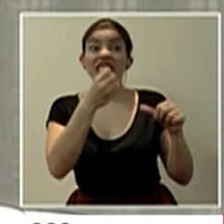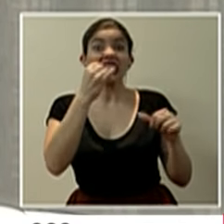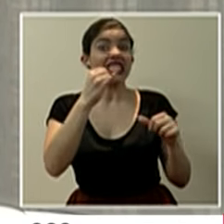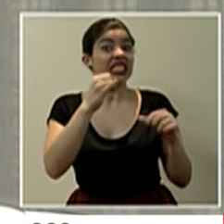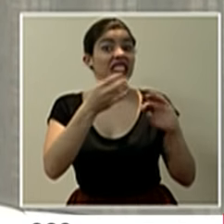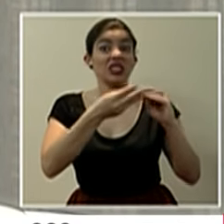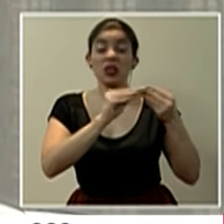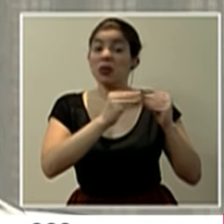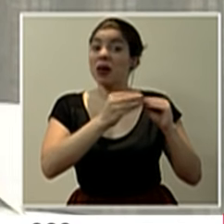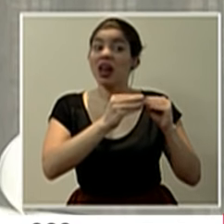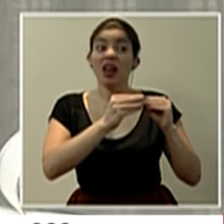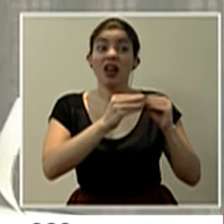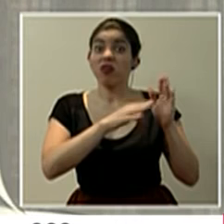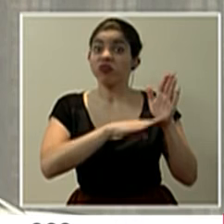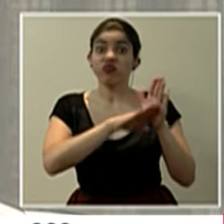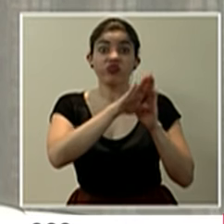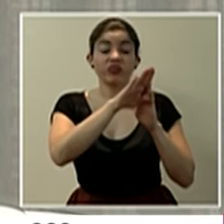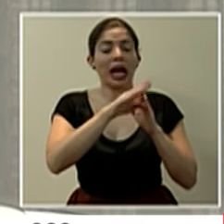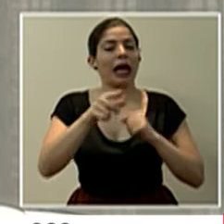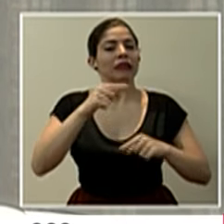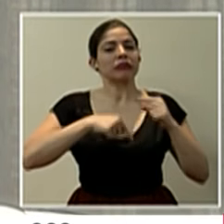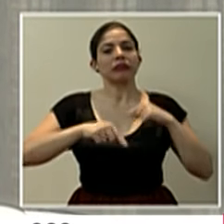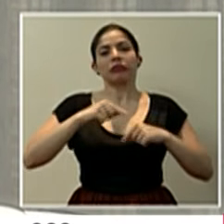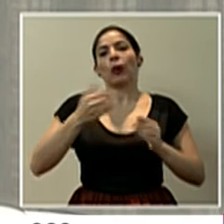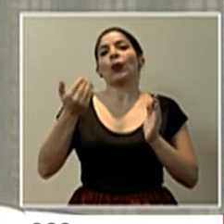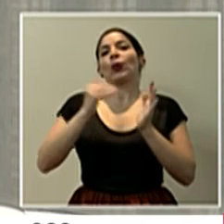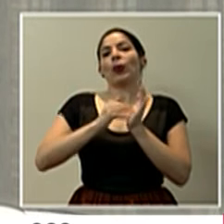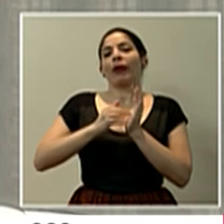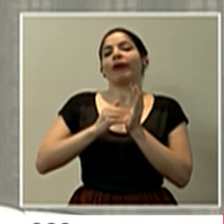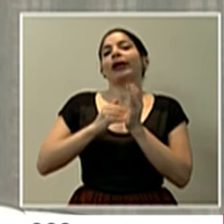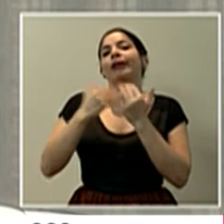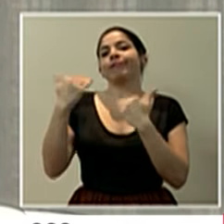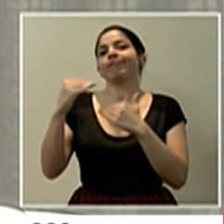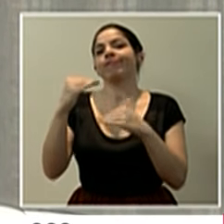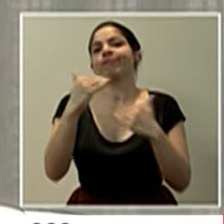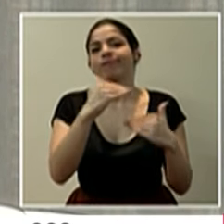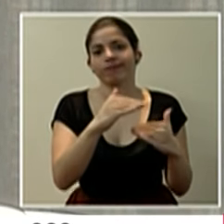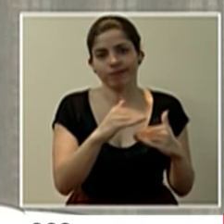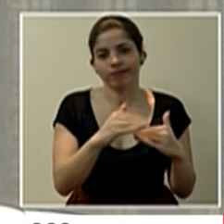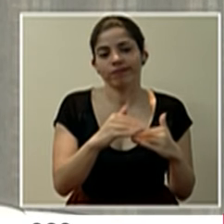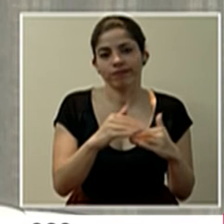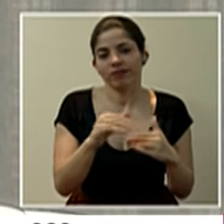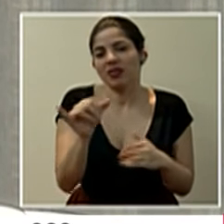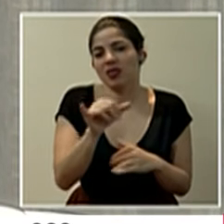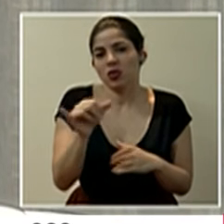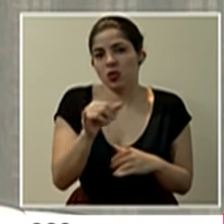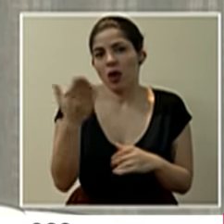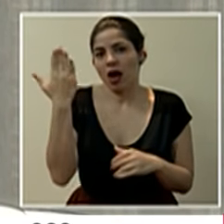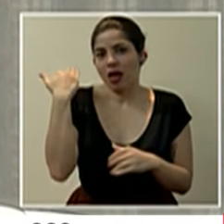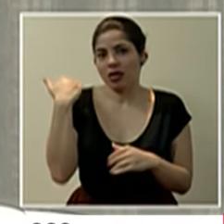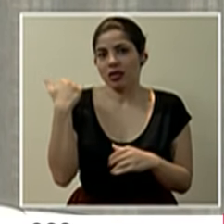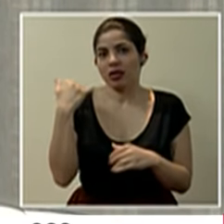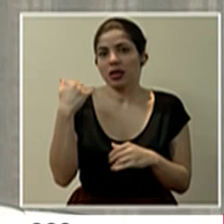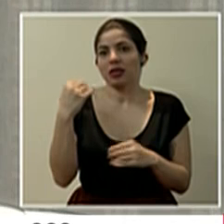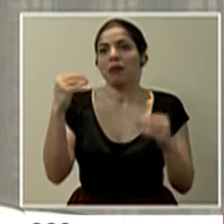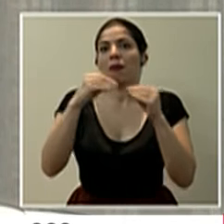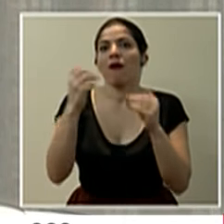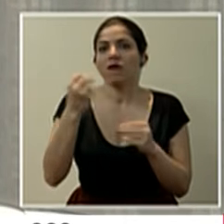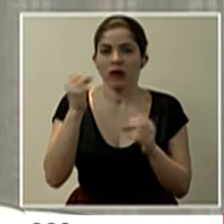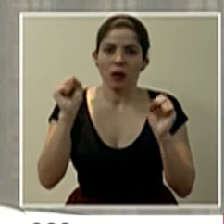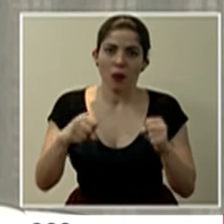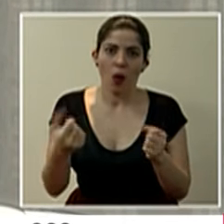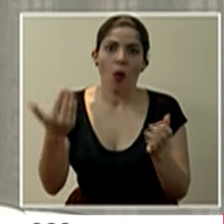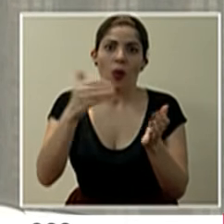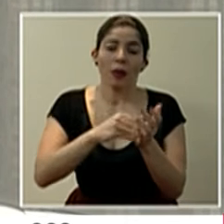contrario podríamos volver atrás y establecer algún tipo de restricciones igual como las tuvimos en su momento, un poco más fuertes,